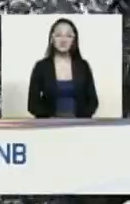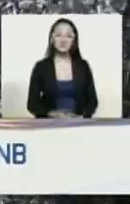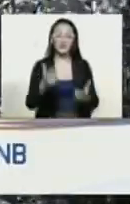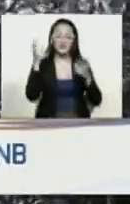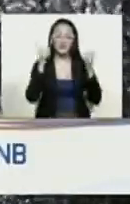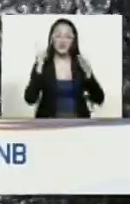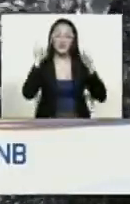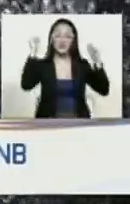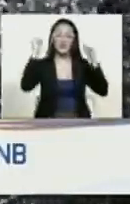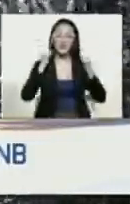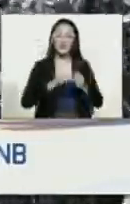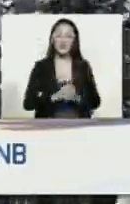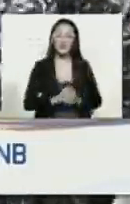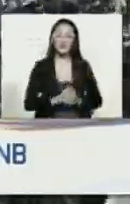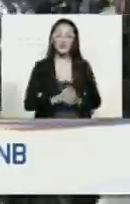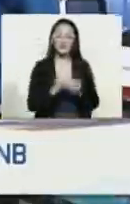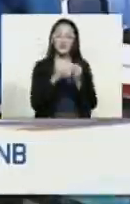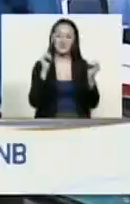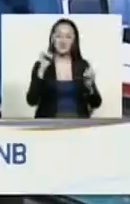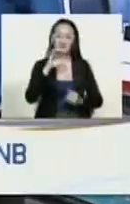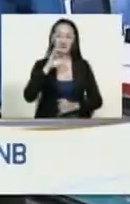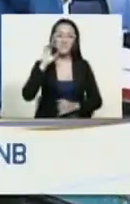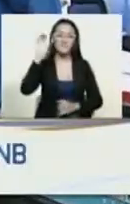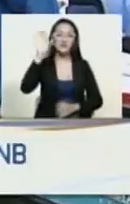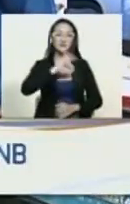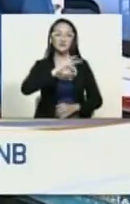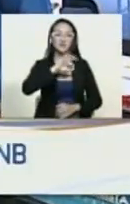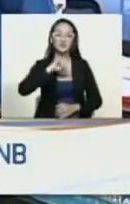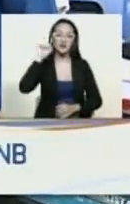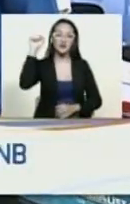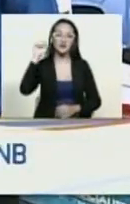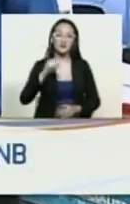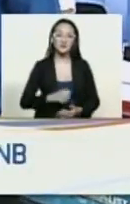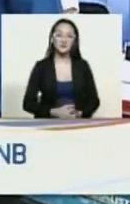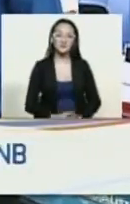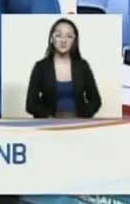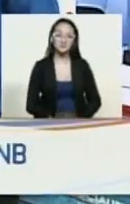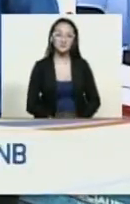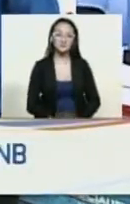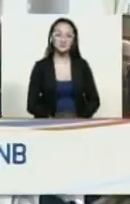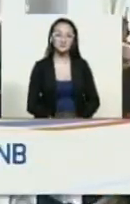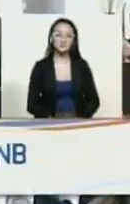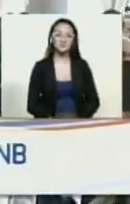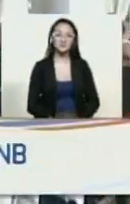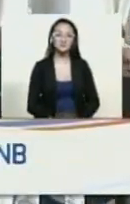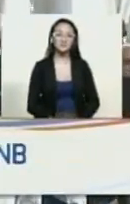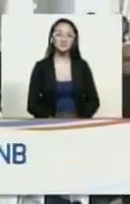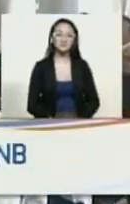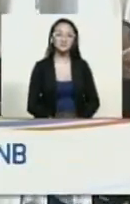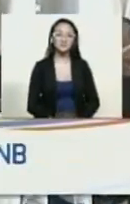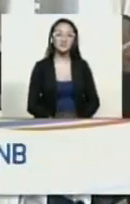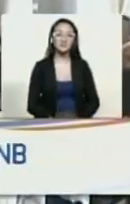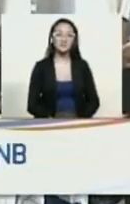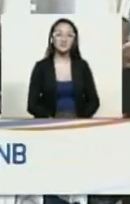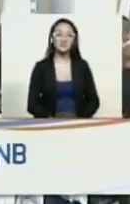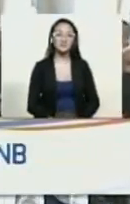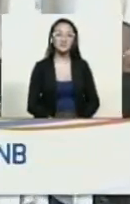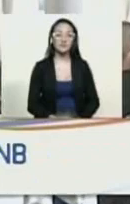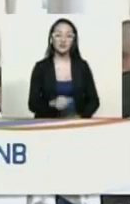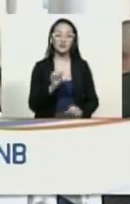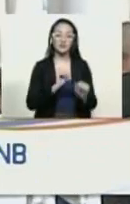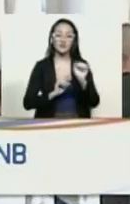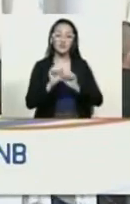Independencia y patria socialista. Iremos y venceremos. El sol de Venezuela nace en el sentido. Defender, proteger y servir a nuestro